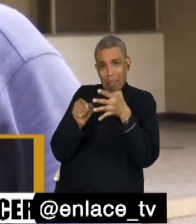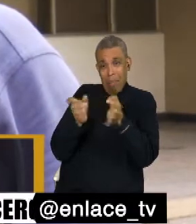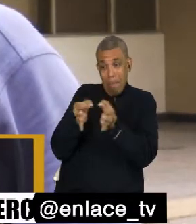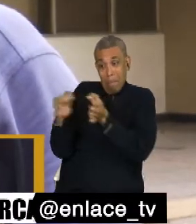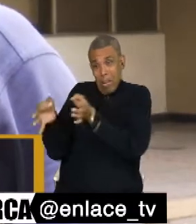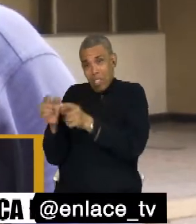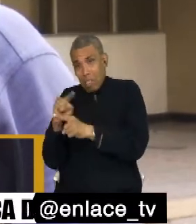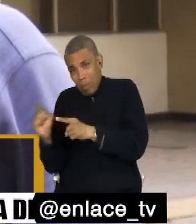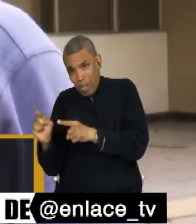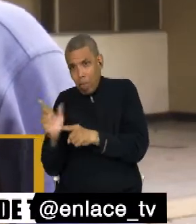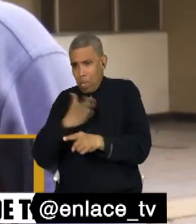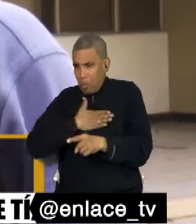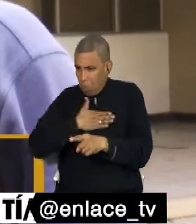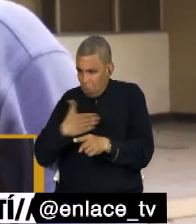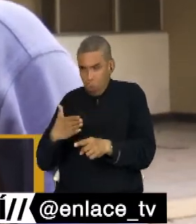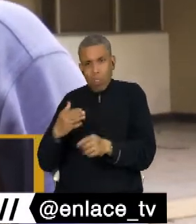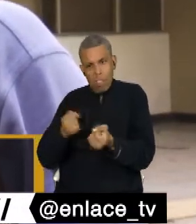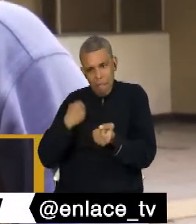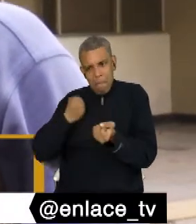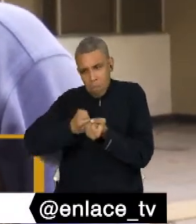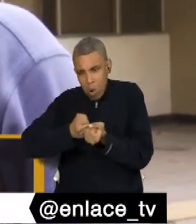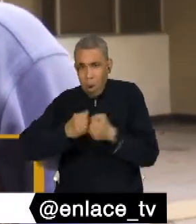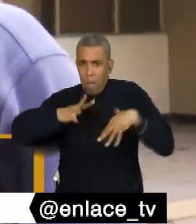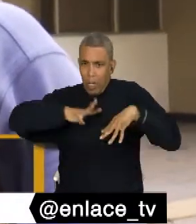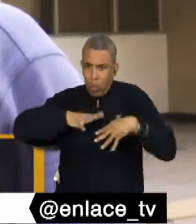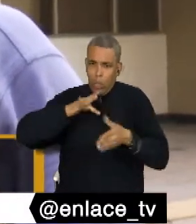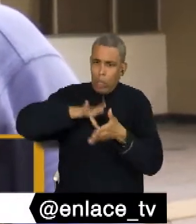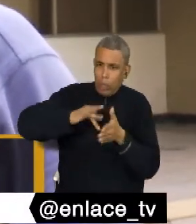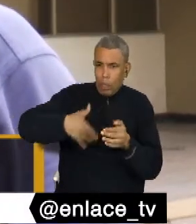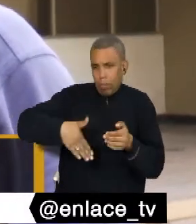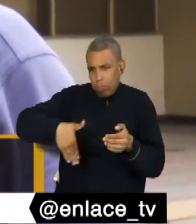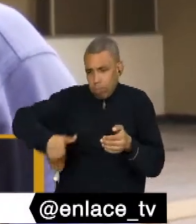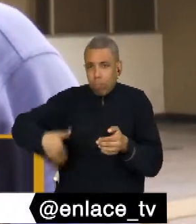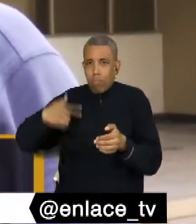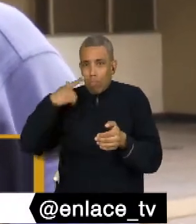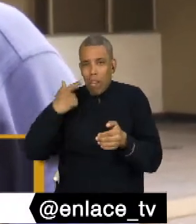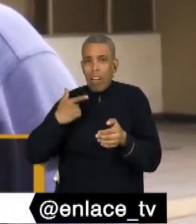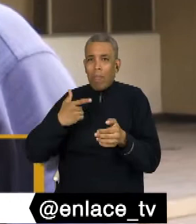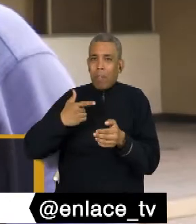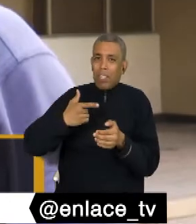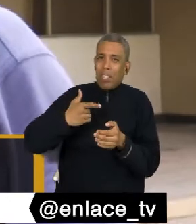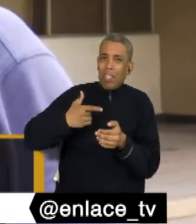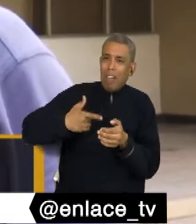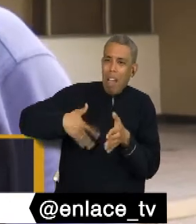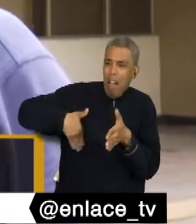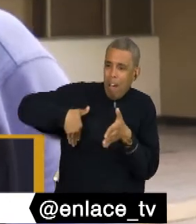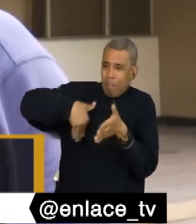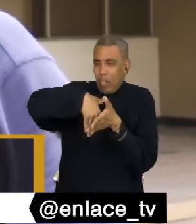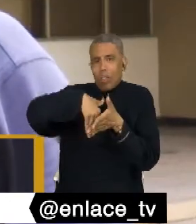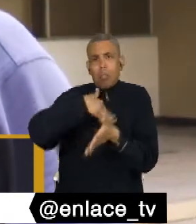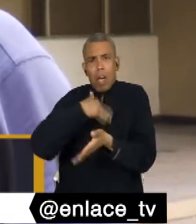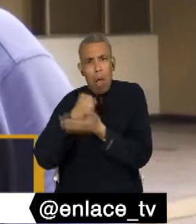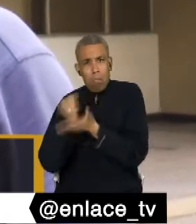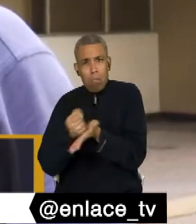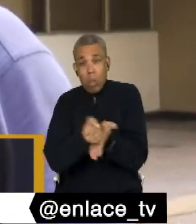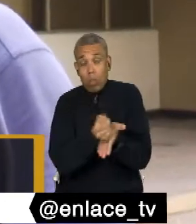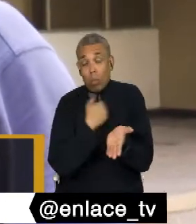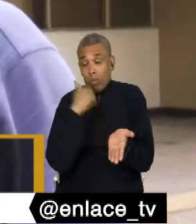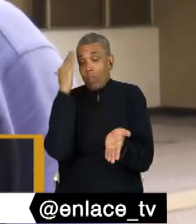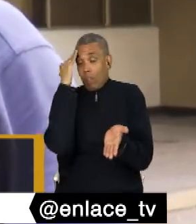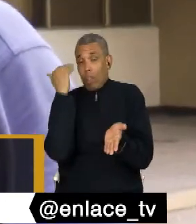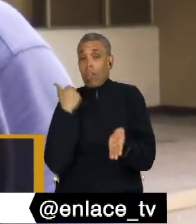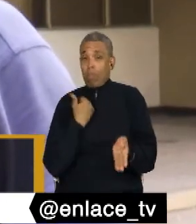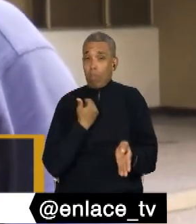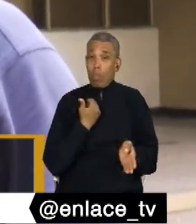madres de familia ayer, de que el proceso de recuperación lo haremos nosotros, porque sabemos que es una obligación moral